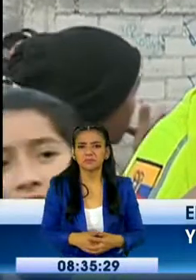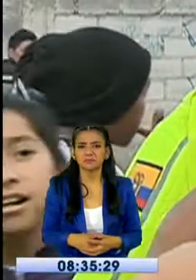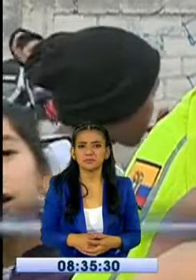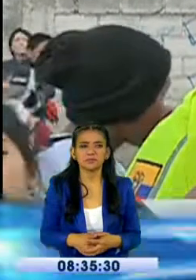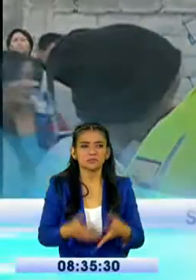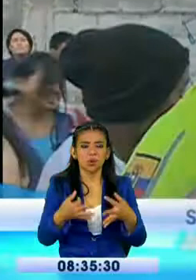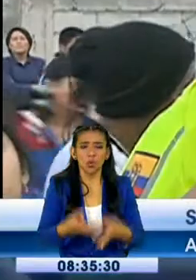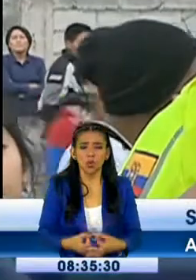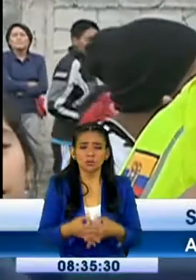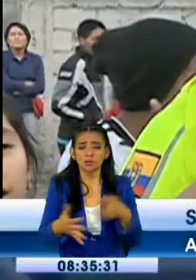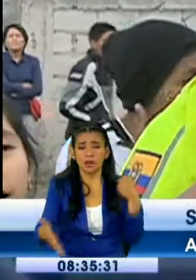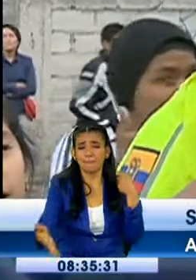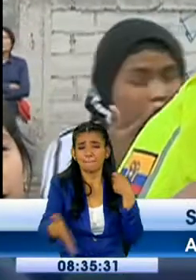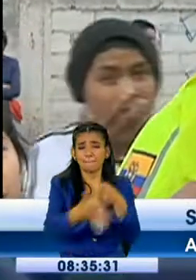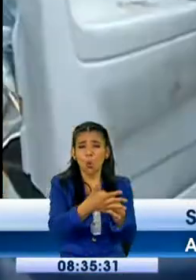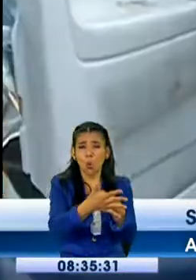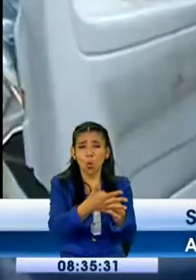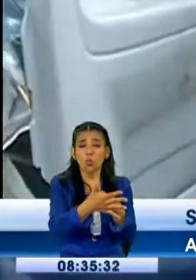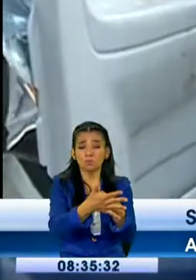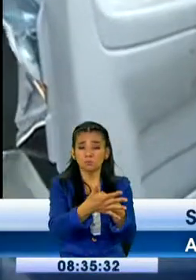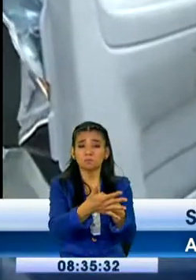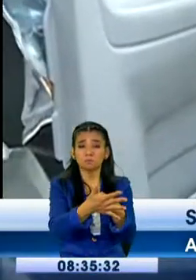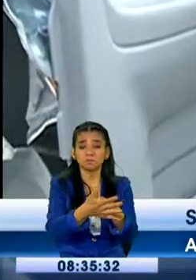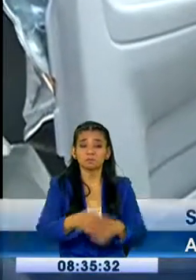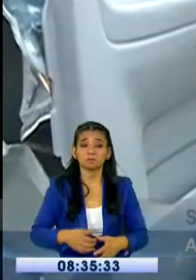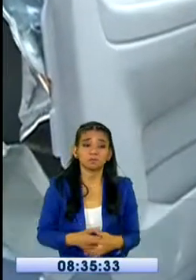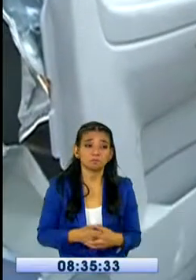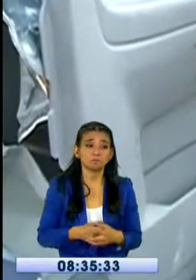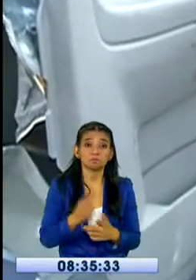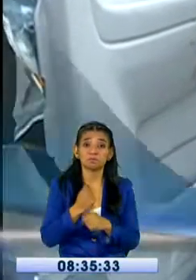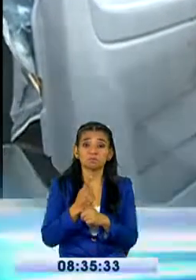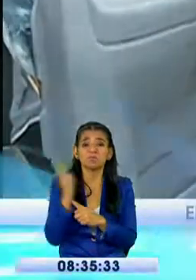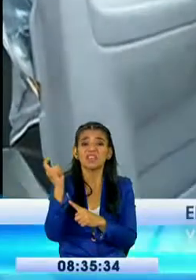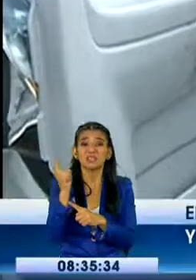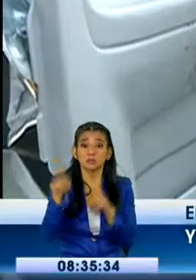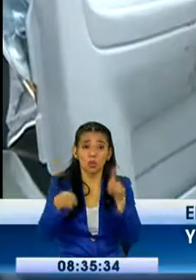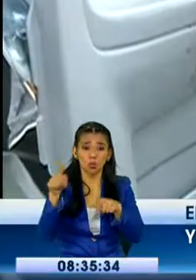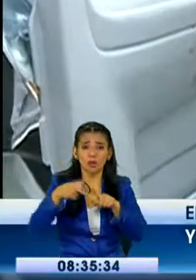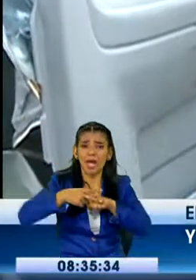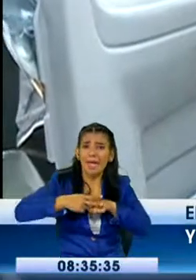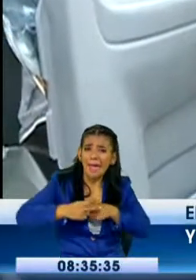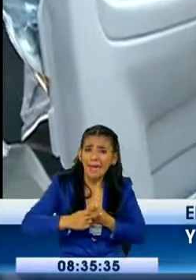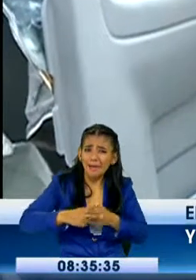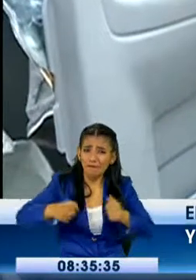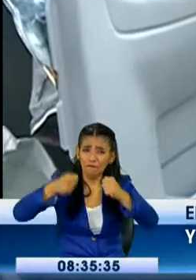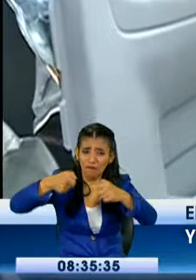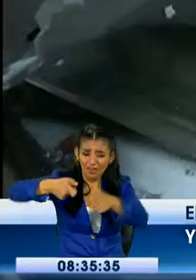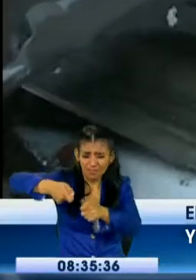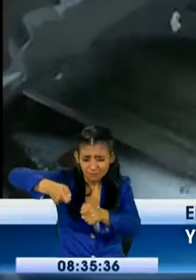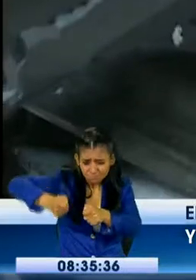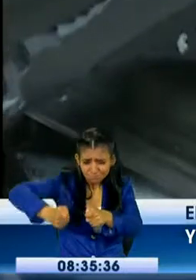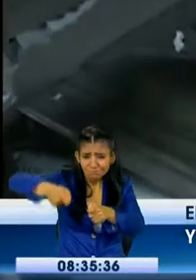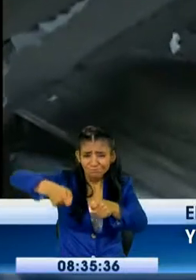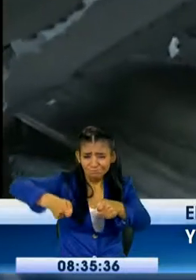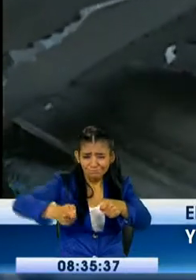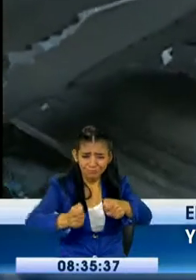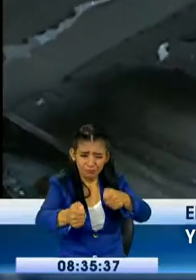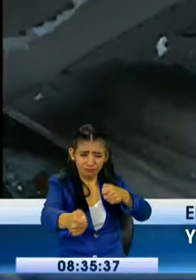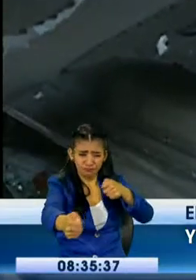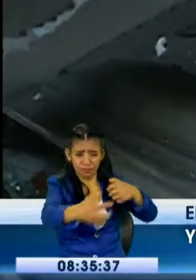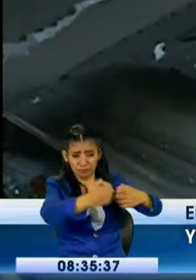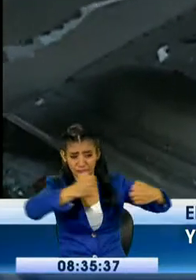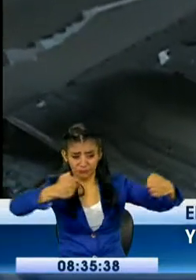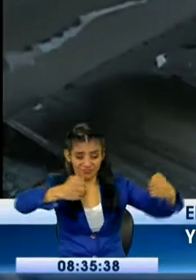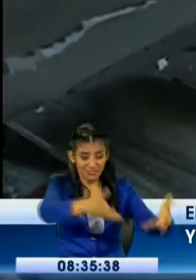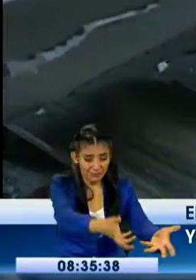choque frontal excéntrico. Fue necesario la utilización de herramientas hidráulicas para cortar las latas y evacuar al conductor. No